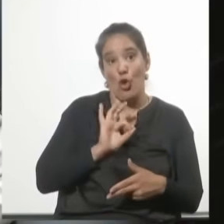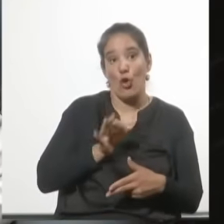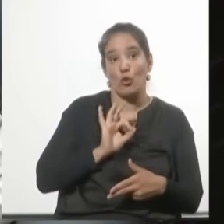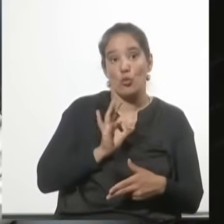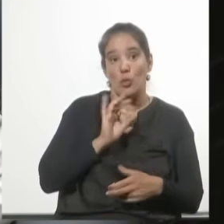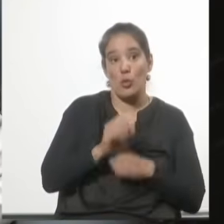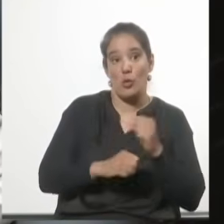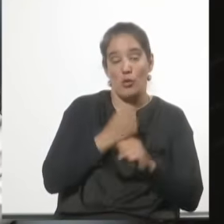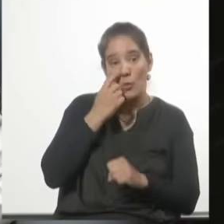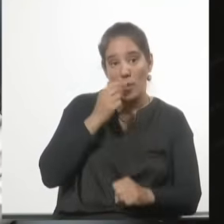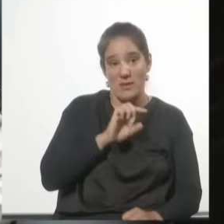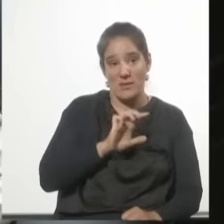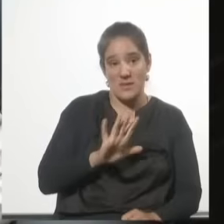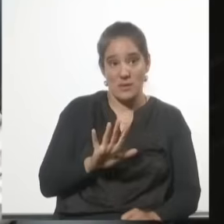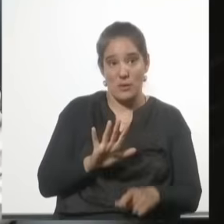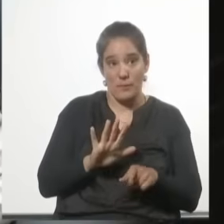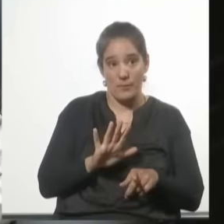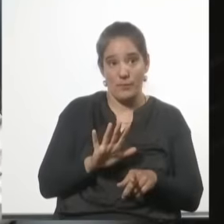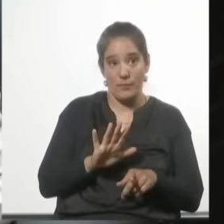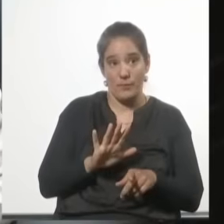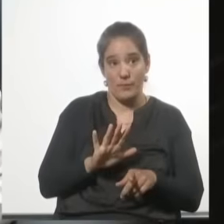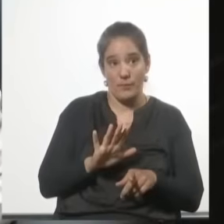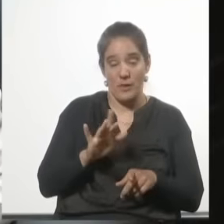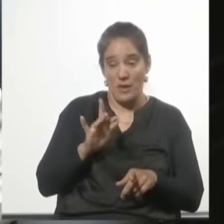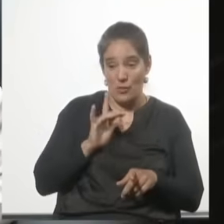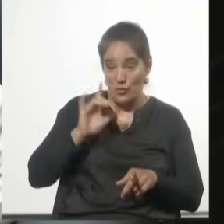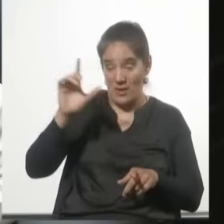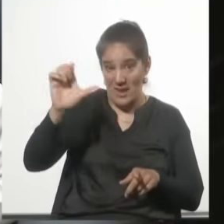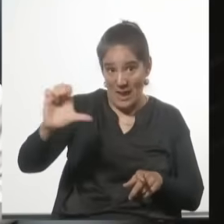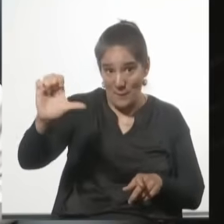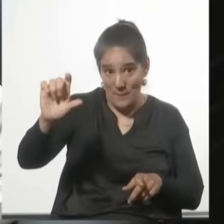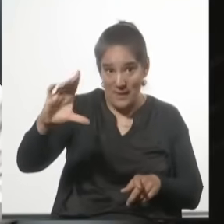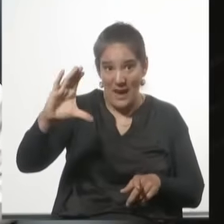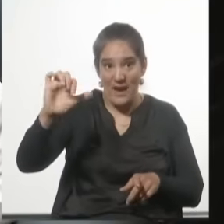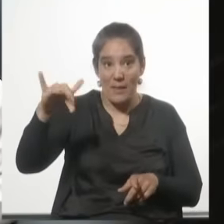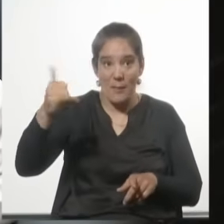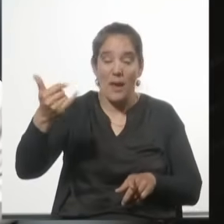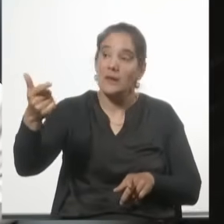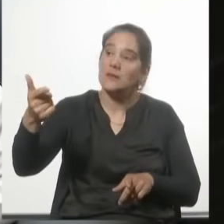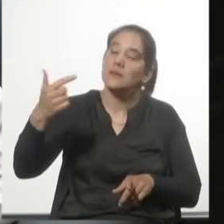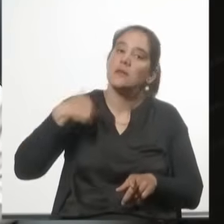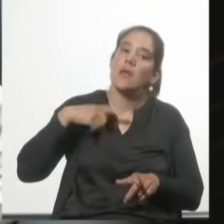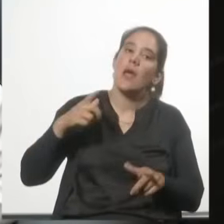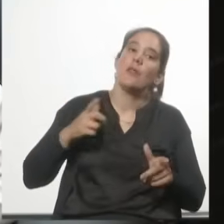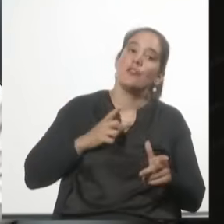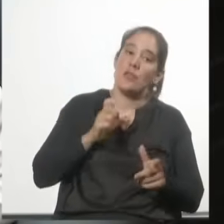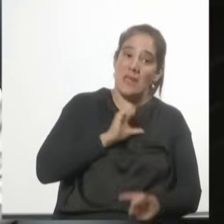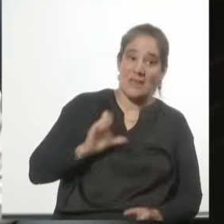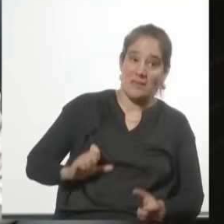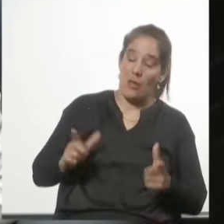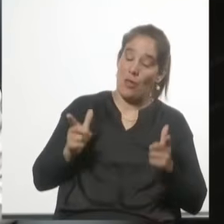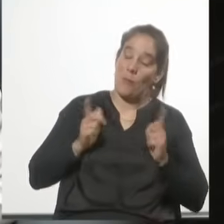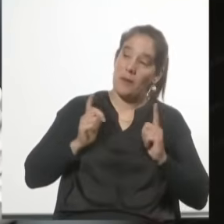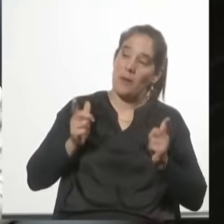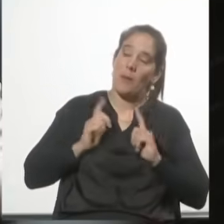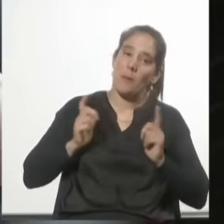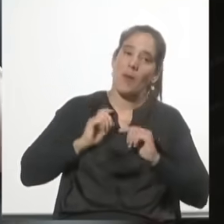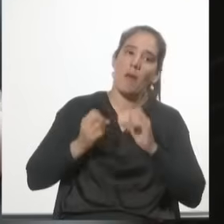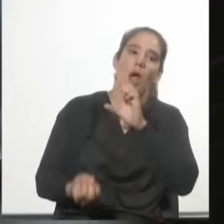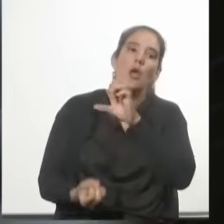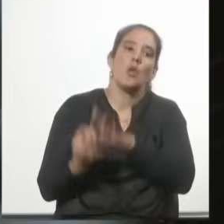de 2025, razón por la cual Cardama debía acreditar ante el Estado uruguayo la renovación de la